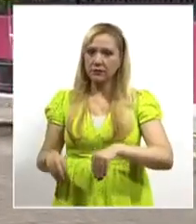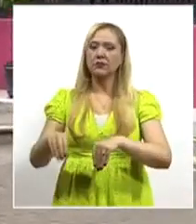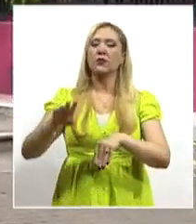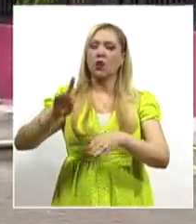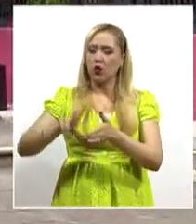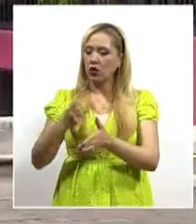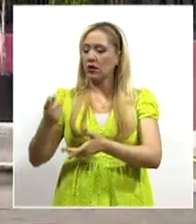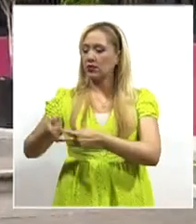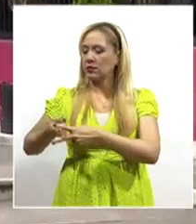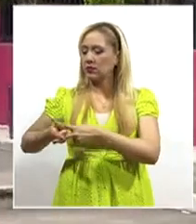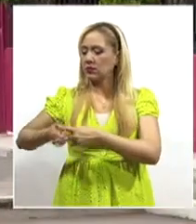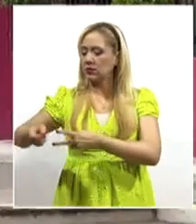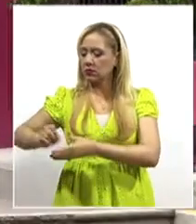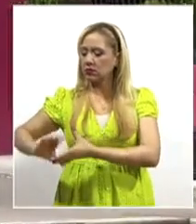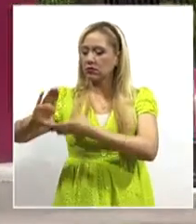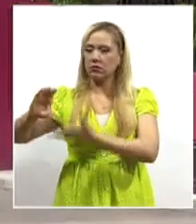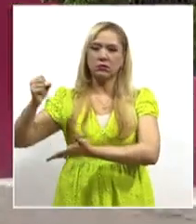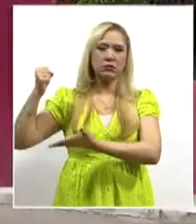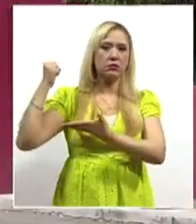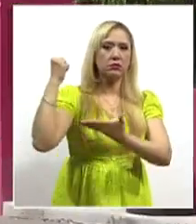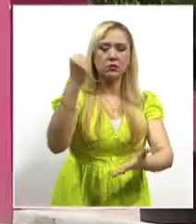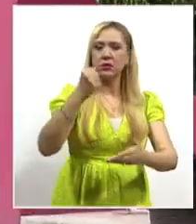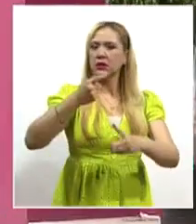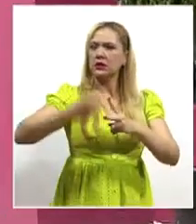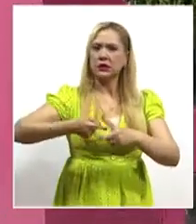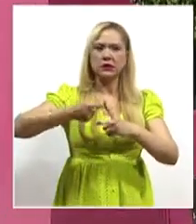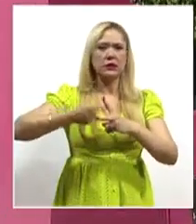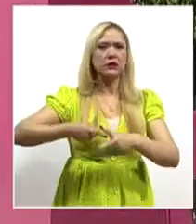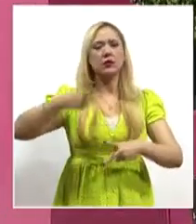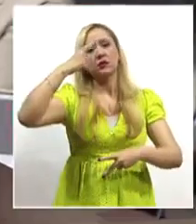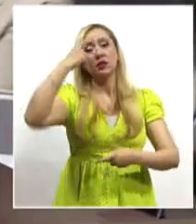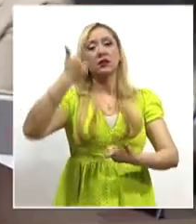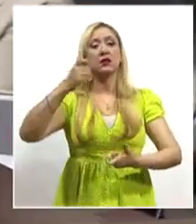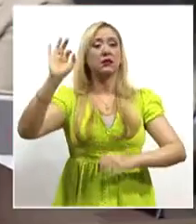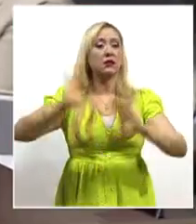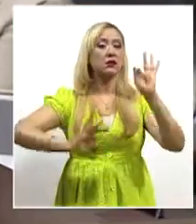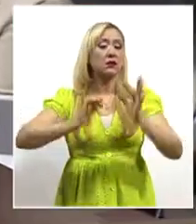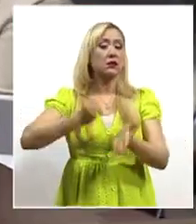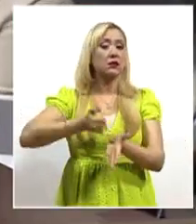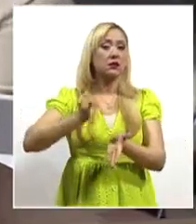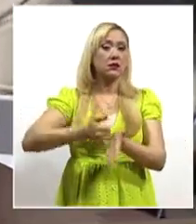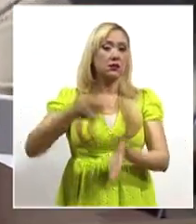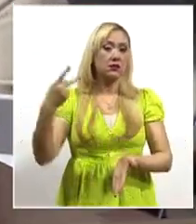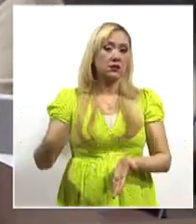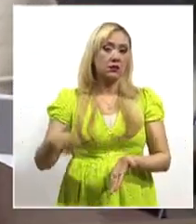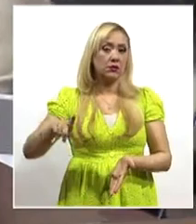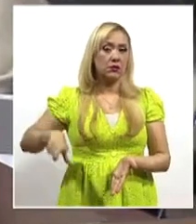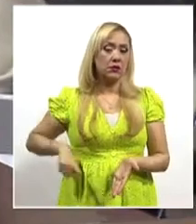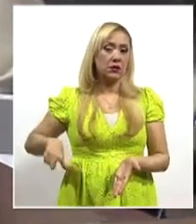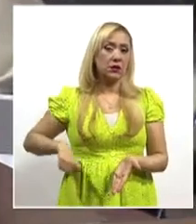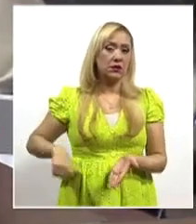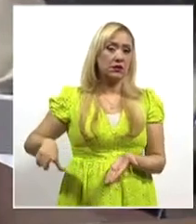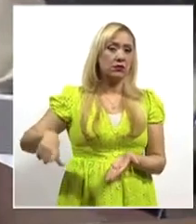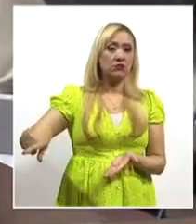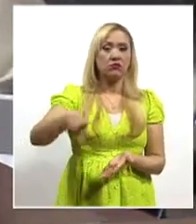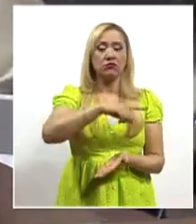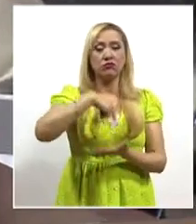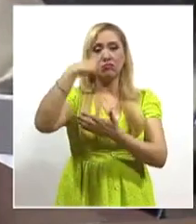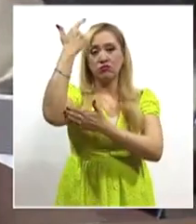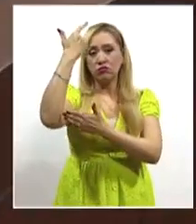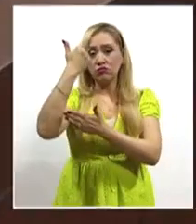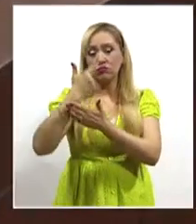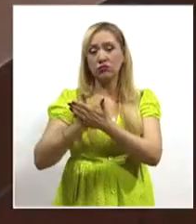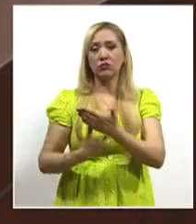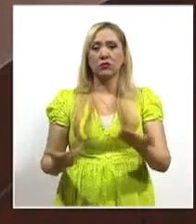INE que ordenaba reintegrar los fondos a la tesorería de la Federación, pues dichos remanentes fueron determinados antes de que entrara en vigor